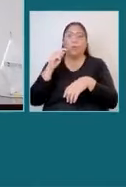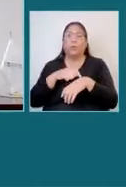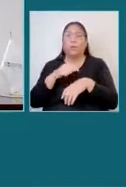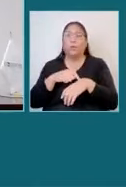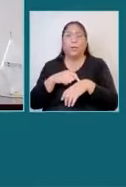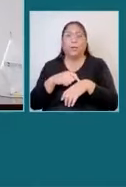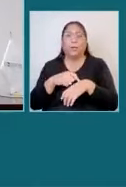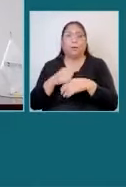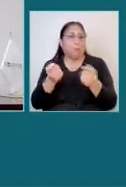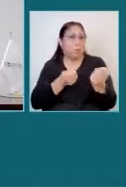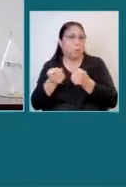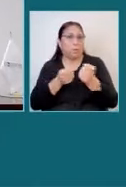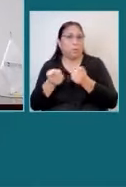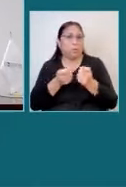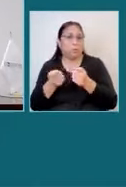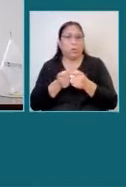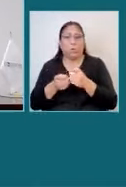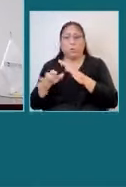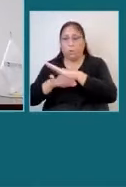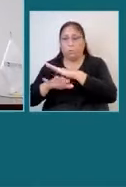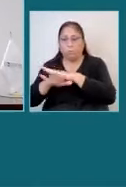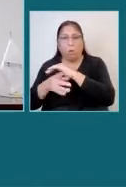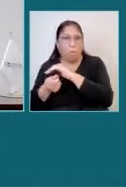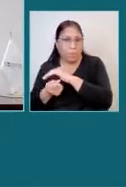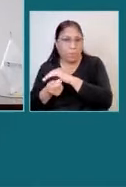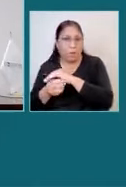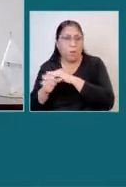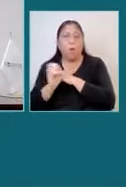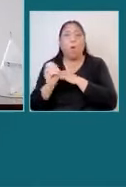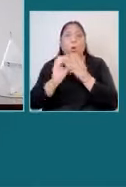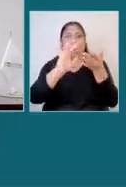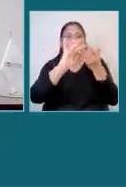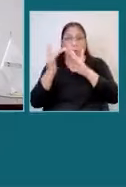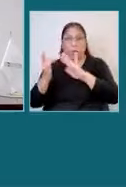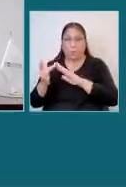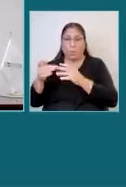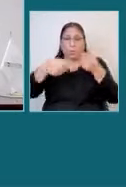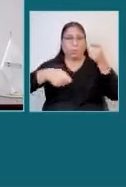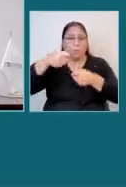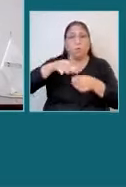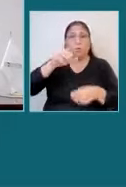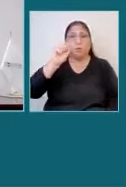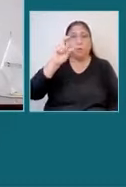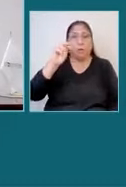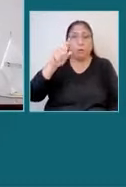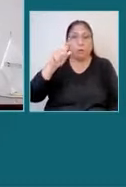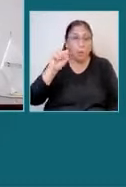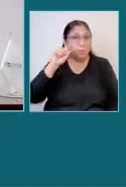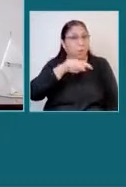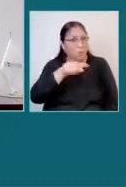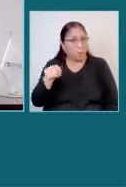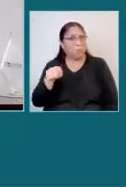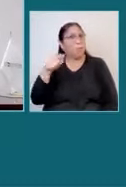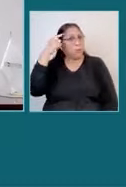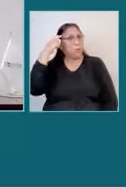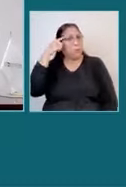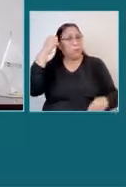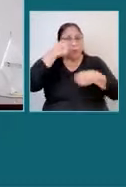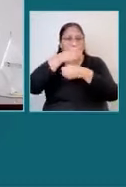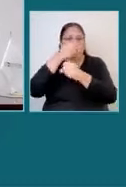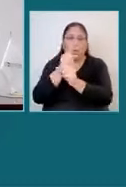de gestores de fondos, ¿no? o de redes inversionistas ángeles que también están pensando crear sus